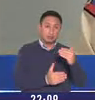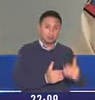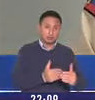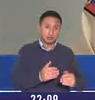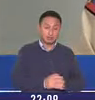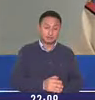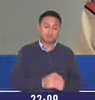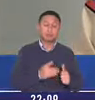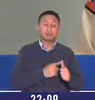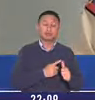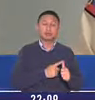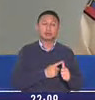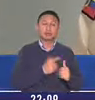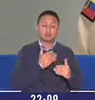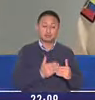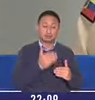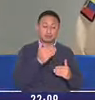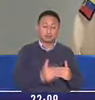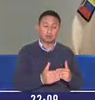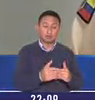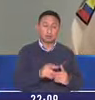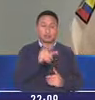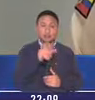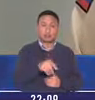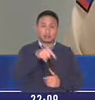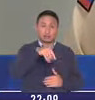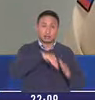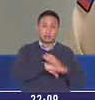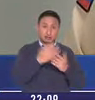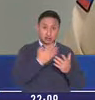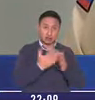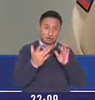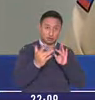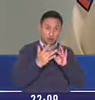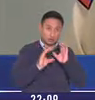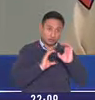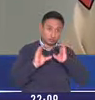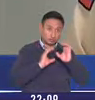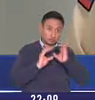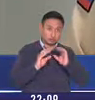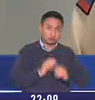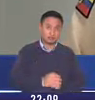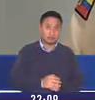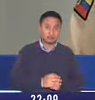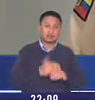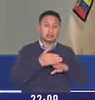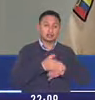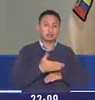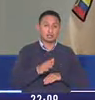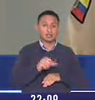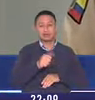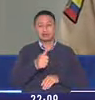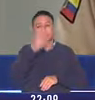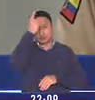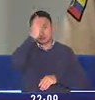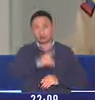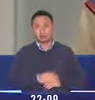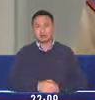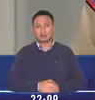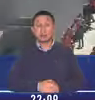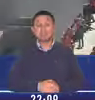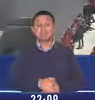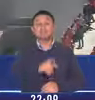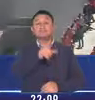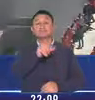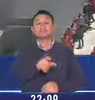una un contacto con con las personas para que están al interior y después se decidirá los pasos siguientes los